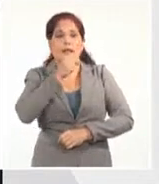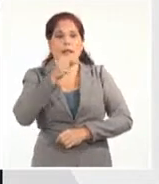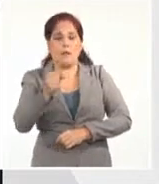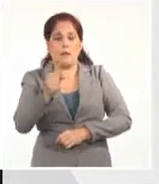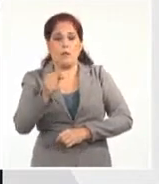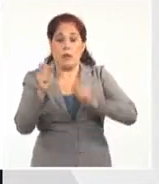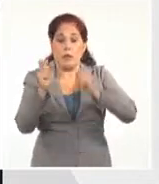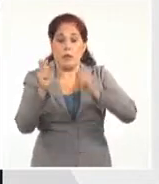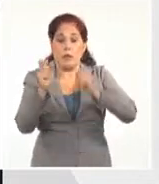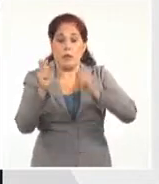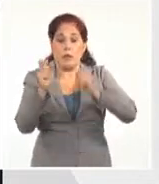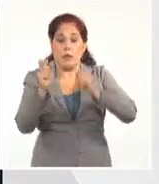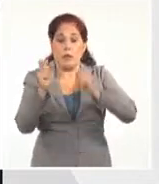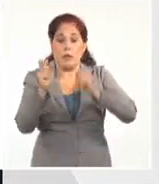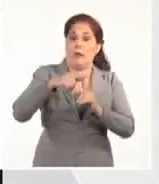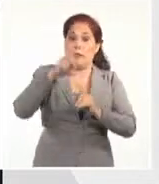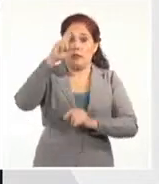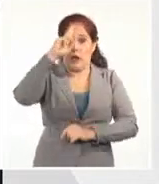sistema sanitario